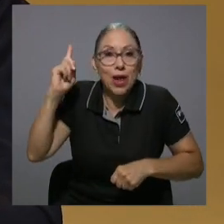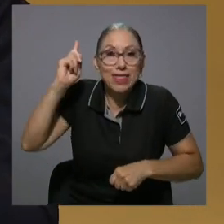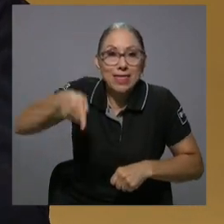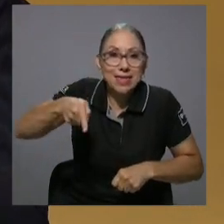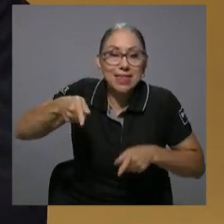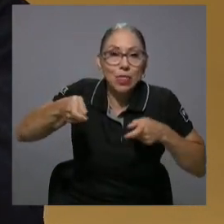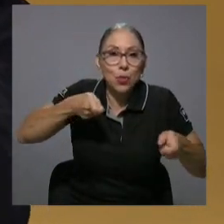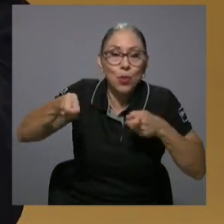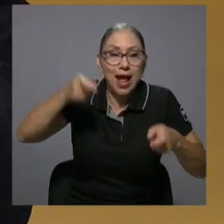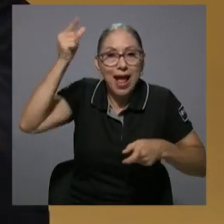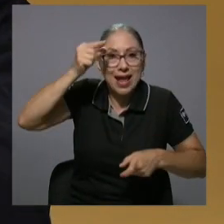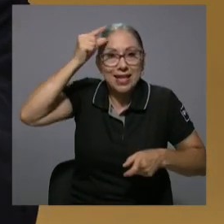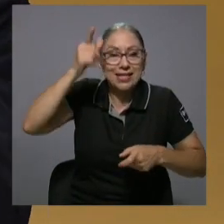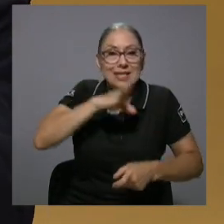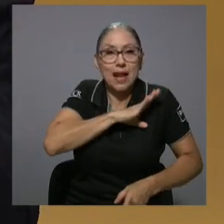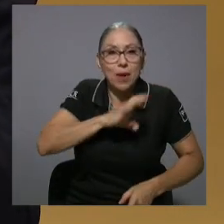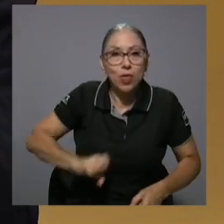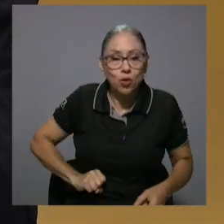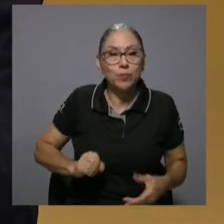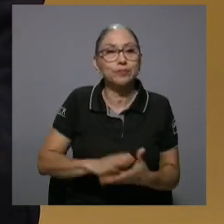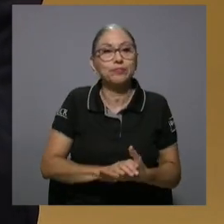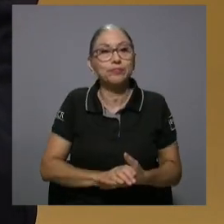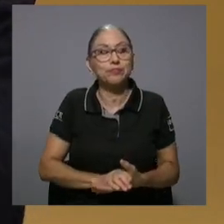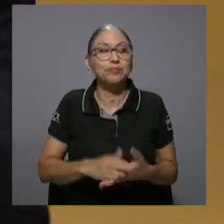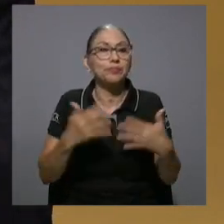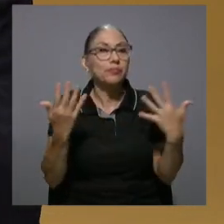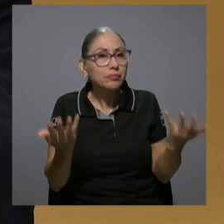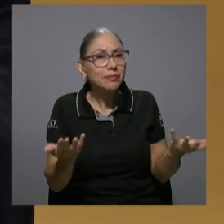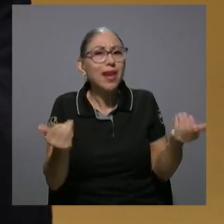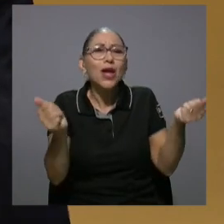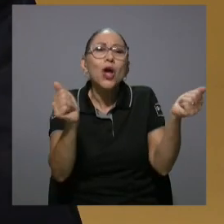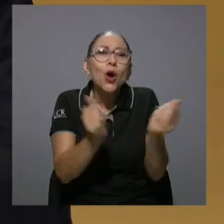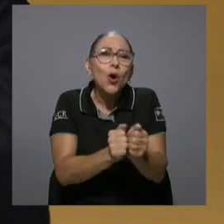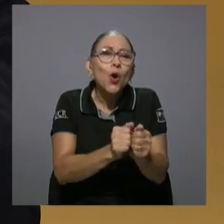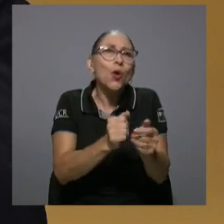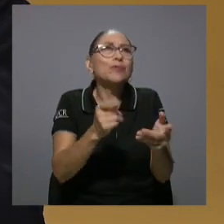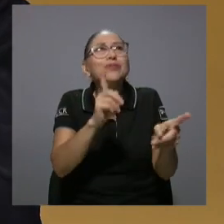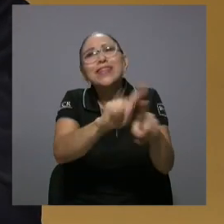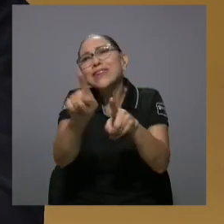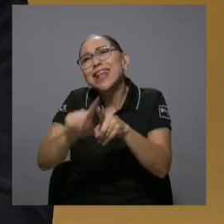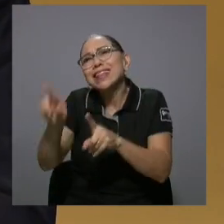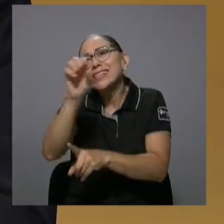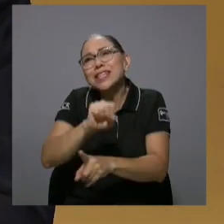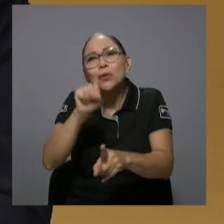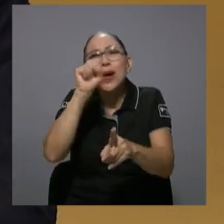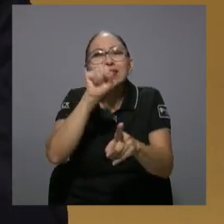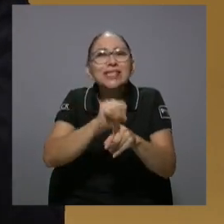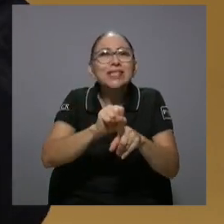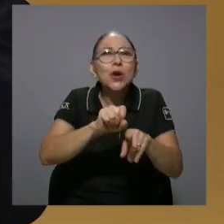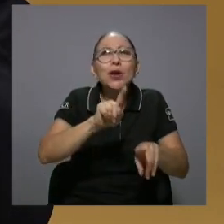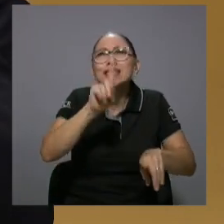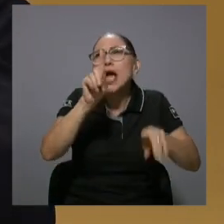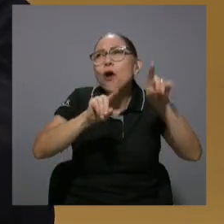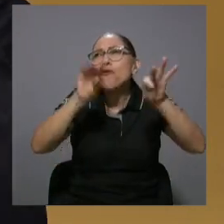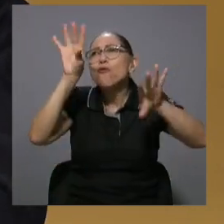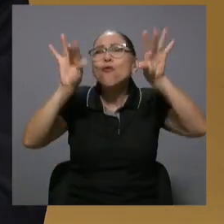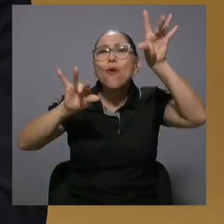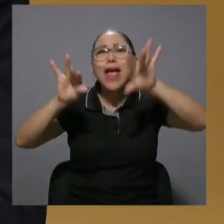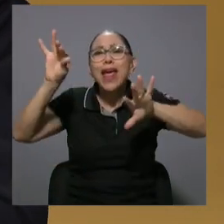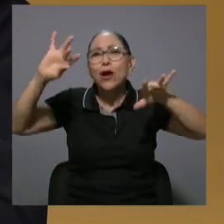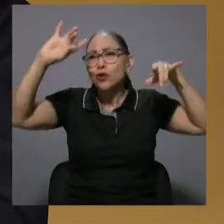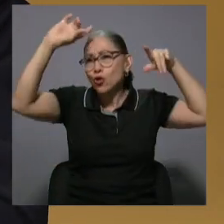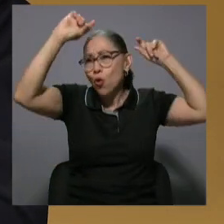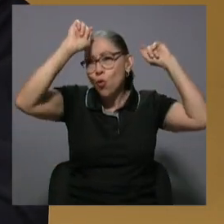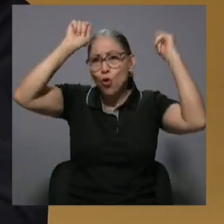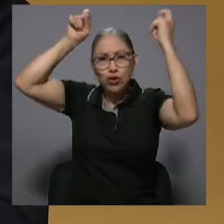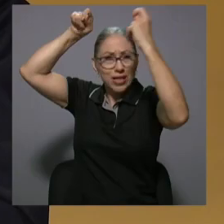Salvador. Plagada de fuegos artificiales, gorritas puestas al revés, el dictador cool,